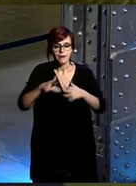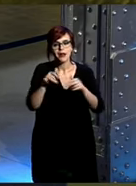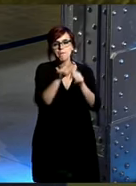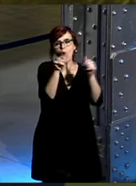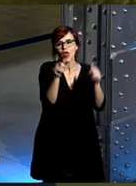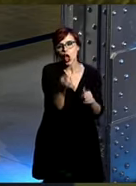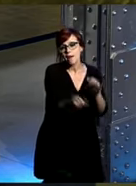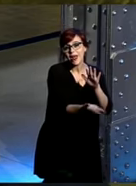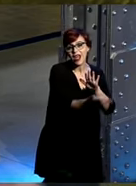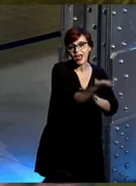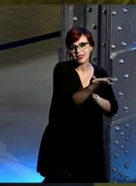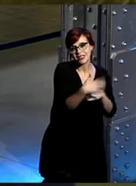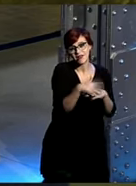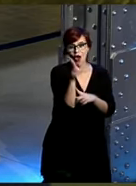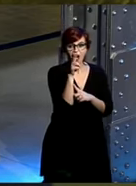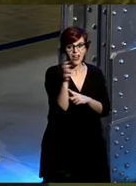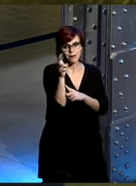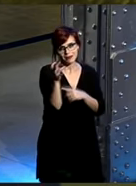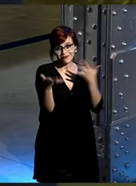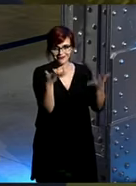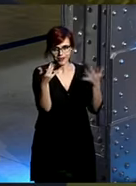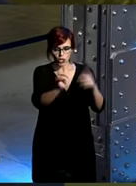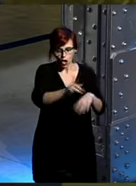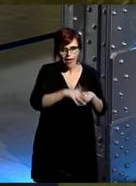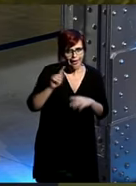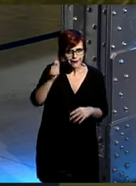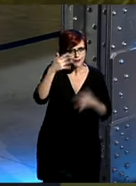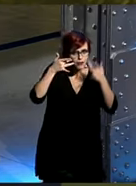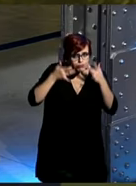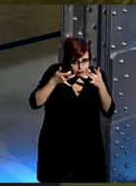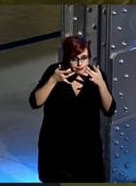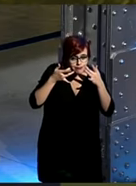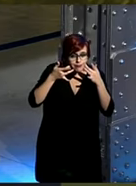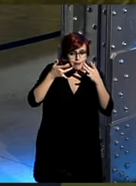modelos emergentes, ¿no? Así un poco hippies que están empezando, sino los casos de éxito de verdad,